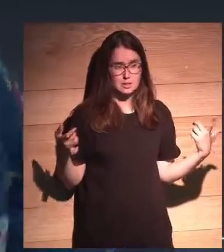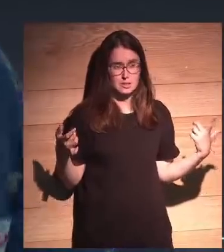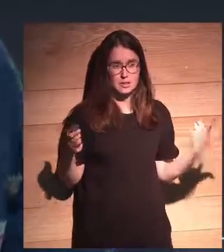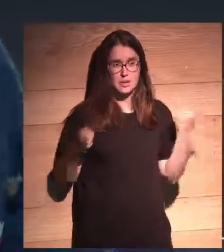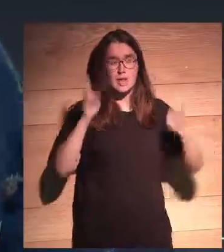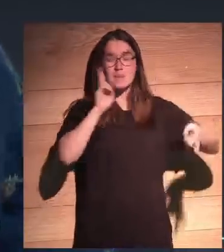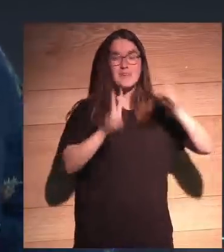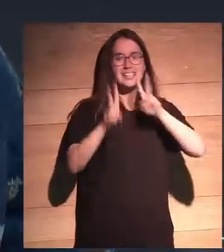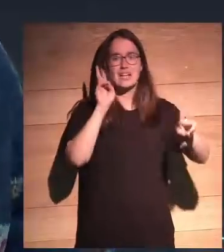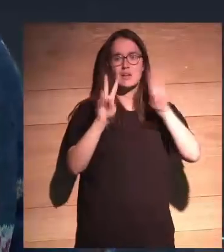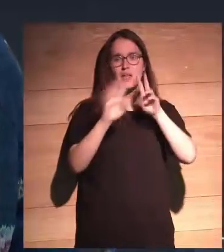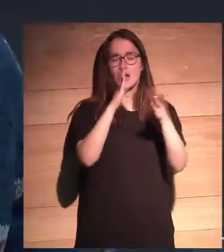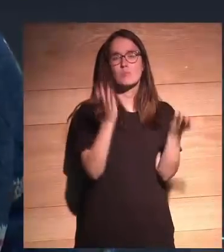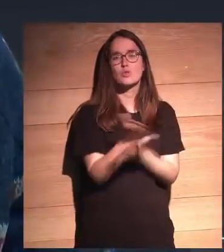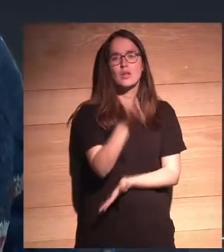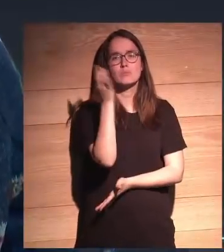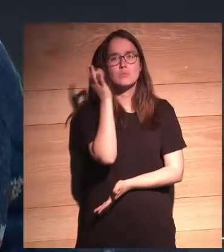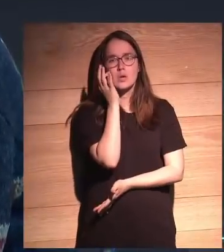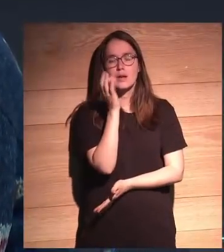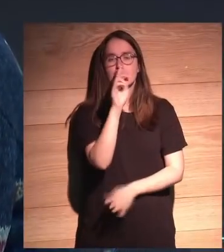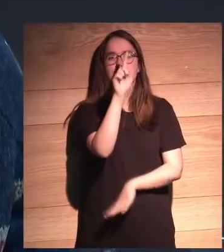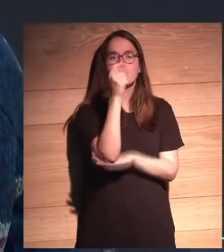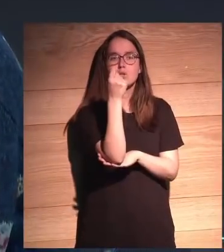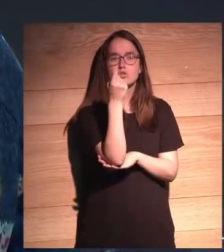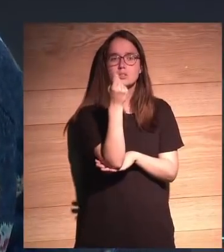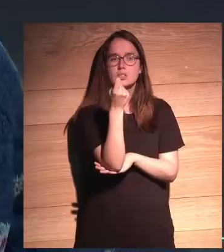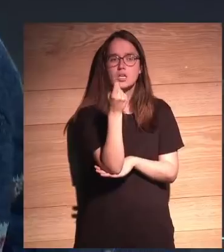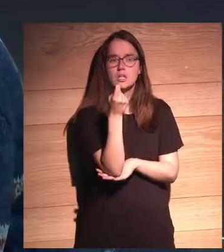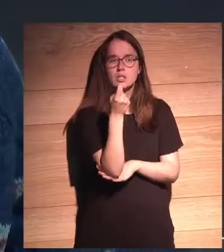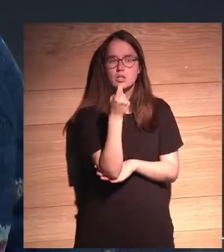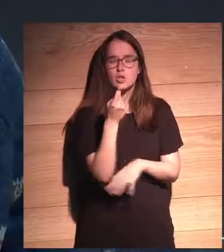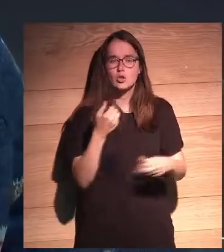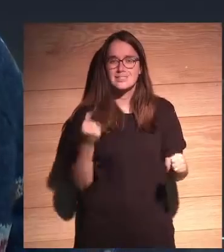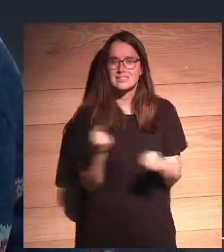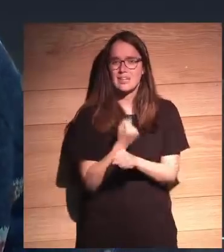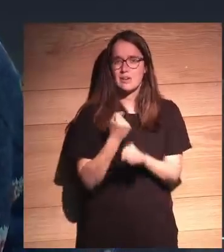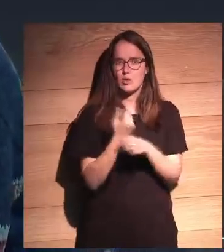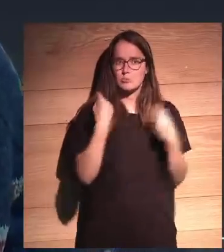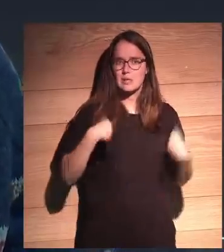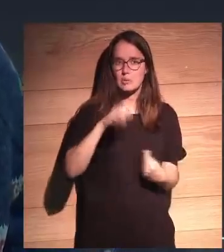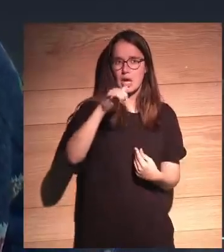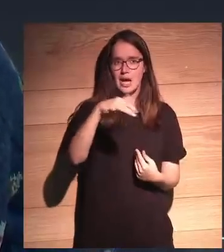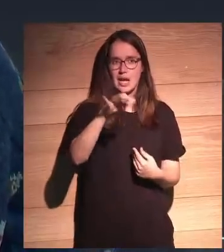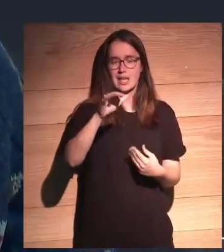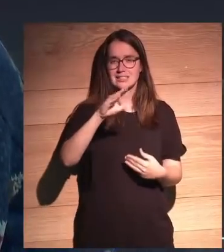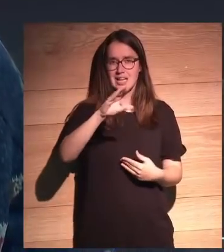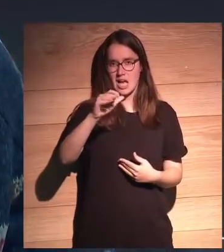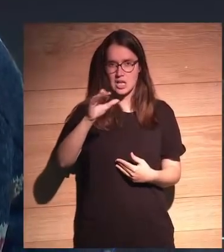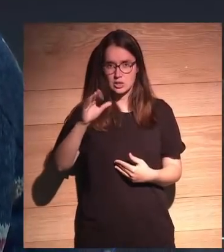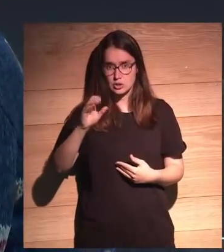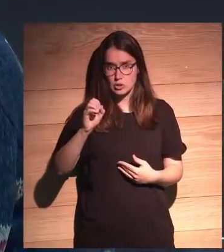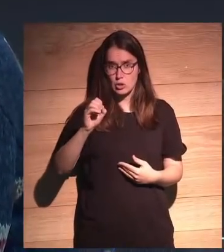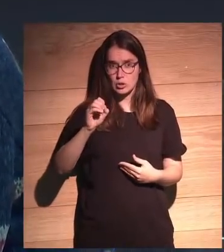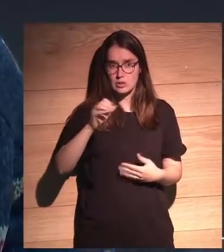Dar visibilidad al mundo de las mujeres es algo que solo se conseguirá con trabajos como el que hace Ángeles Caso, y